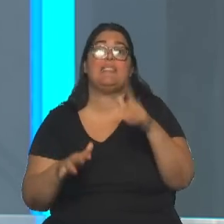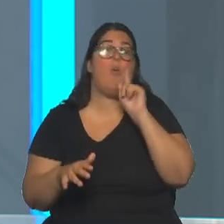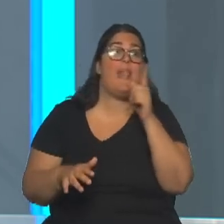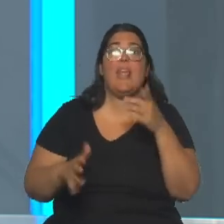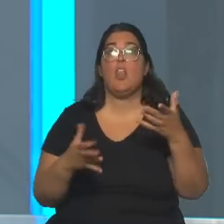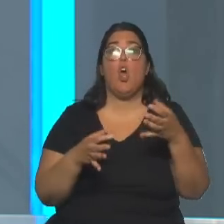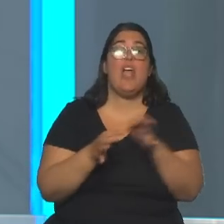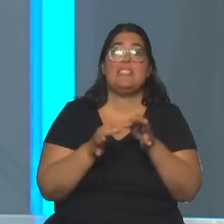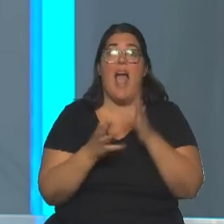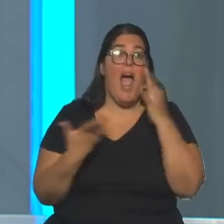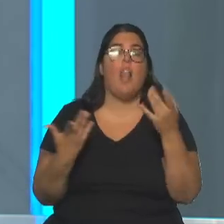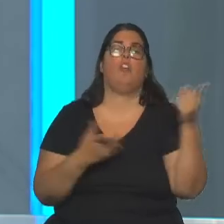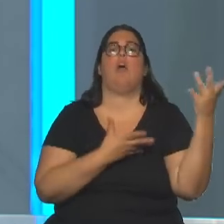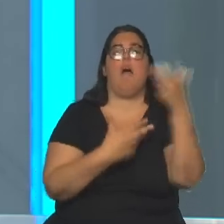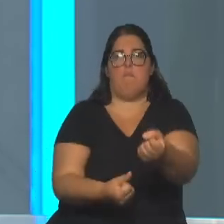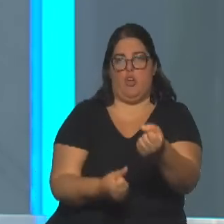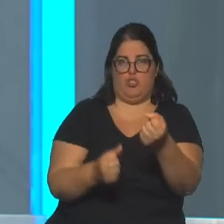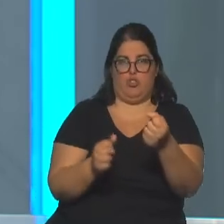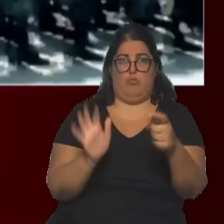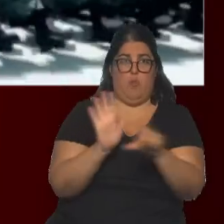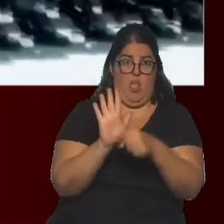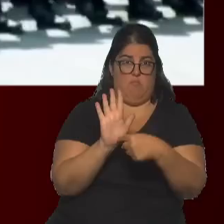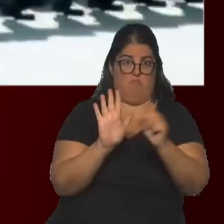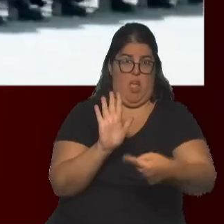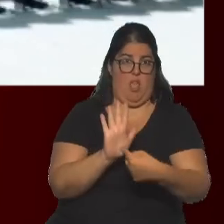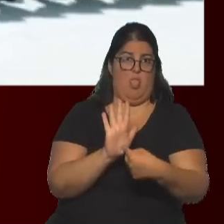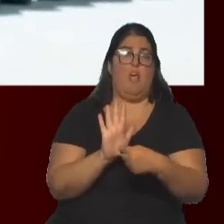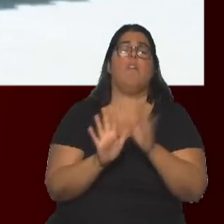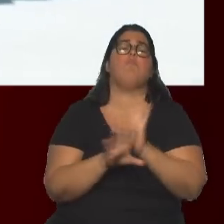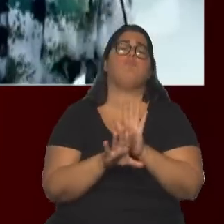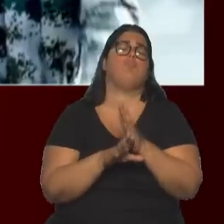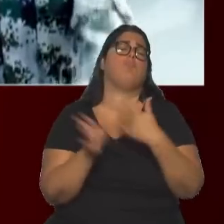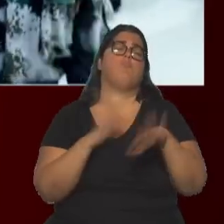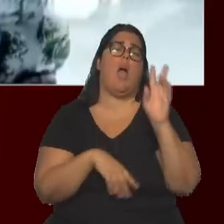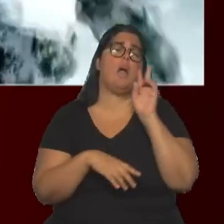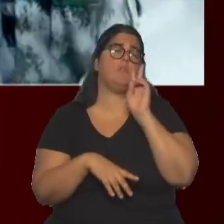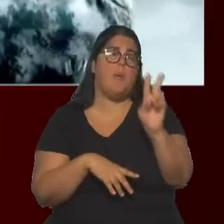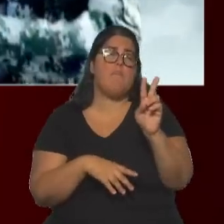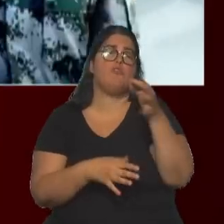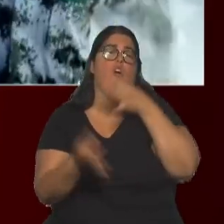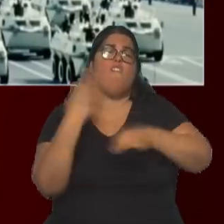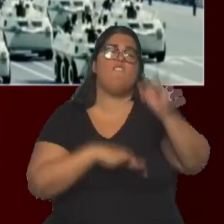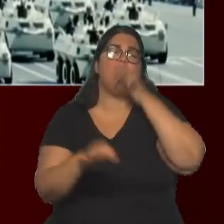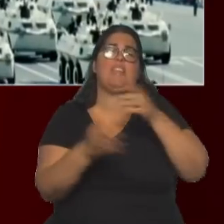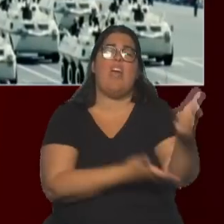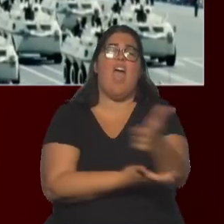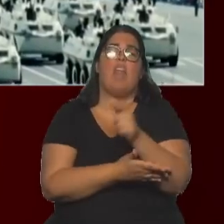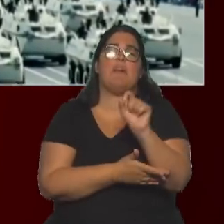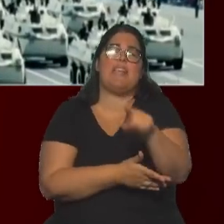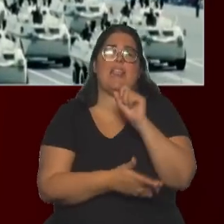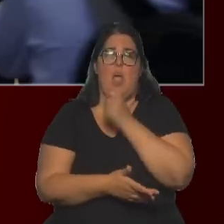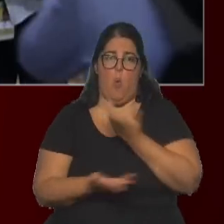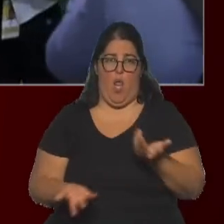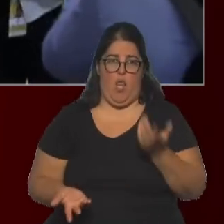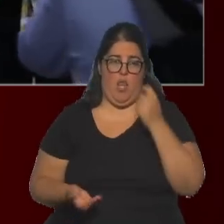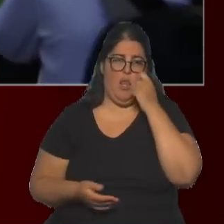seguridad nacional. Esto hasta ahora ha implicado, por sobre todo, la venta de armamentos a Taiwán. Pero, por